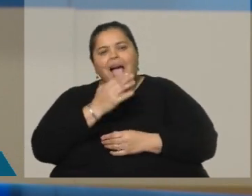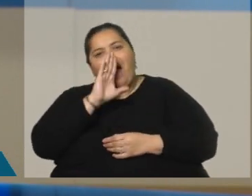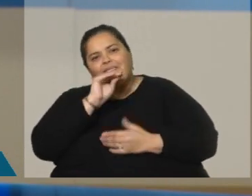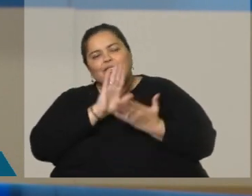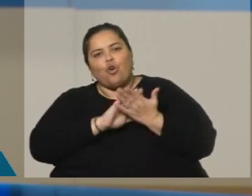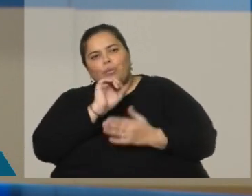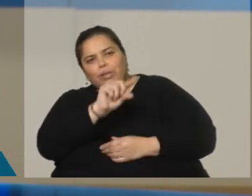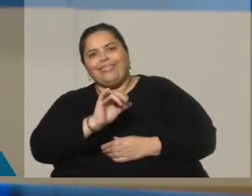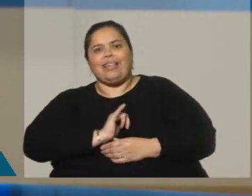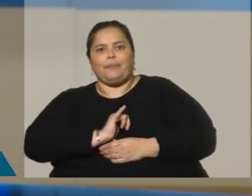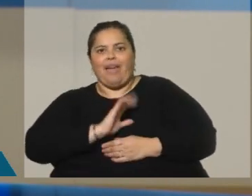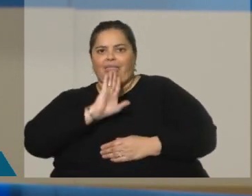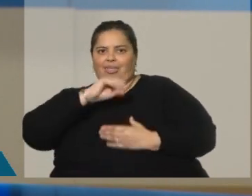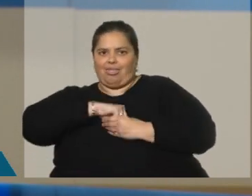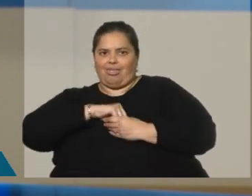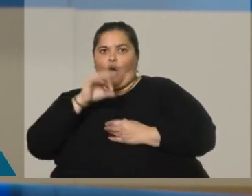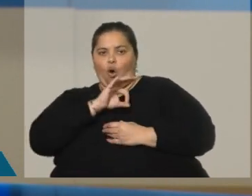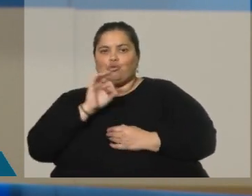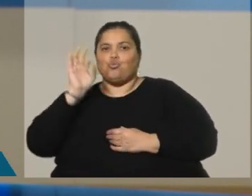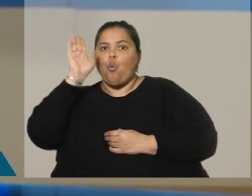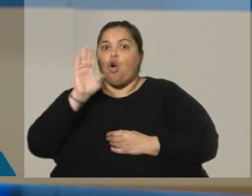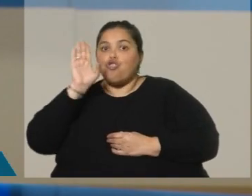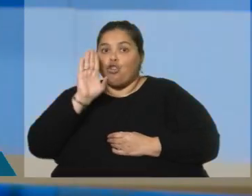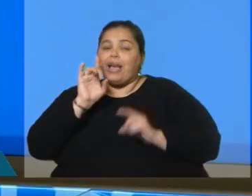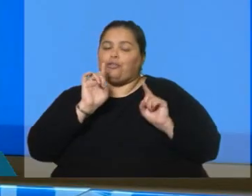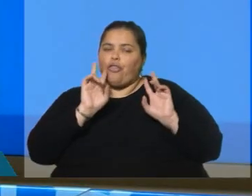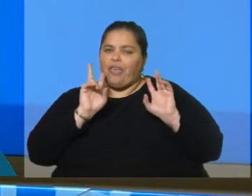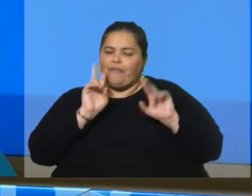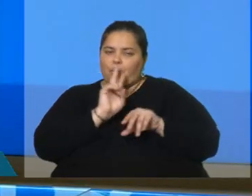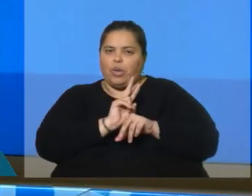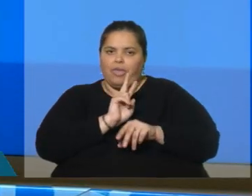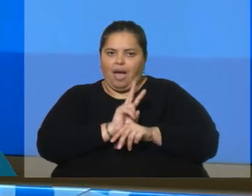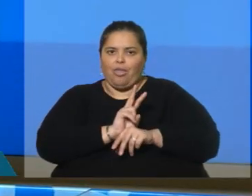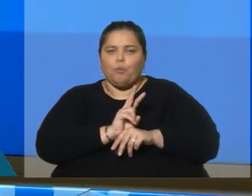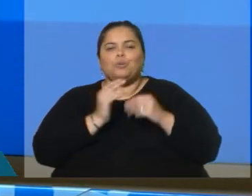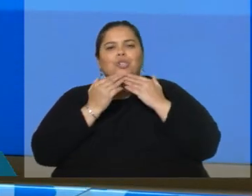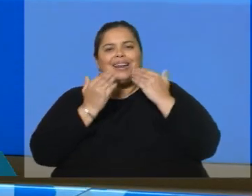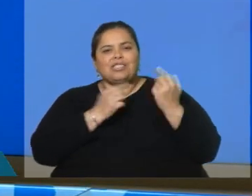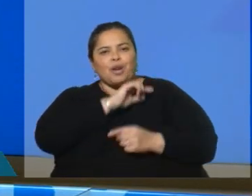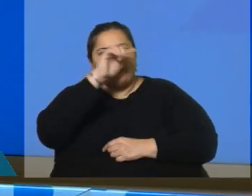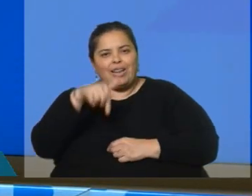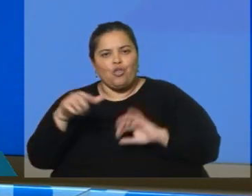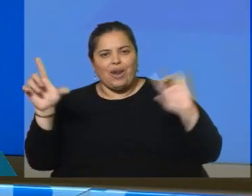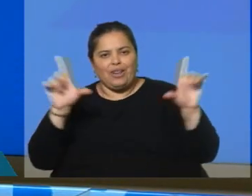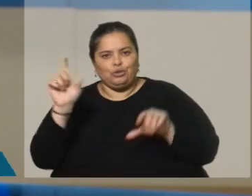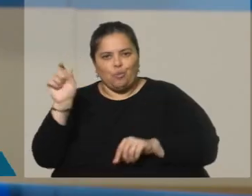o su honorabilidad rico gracias por haber venido hoy a la televisión pública ha sido un gusto Muchas